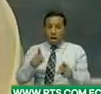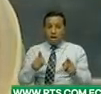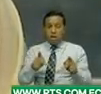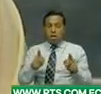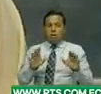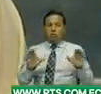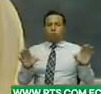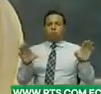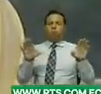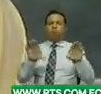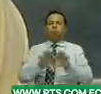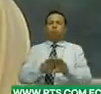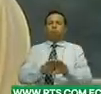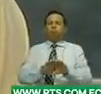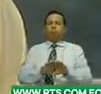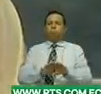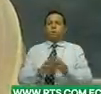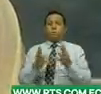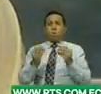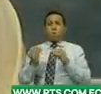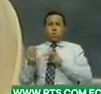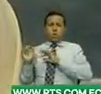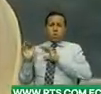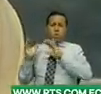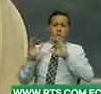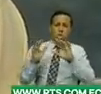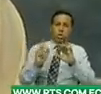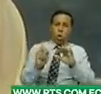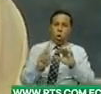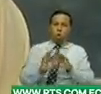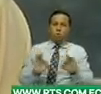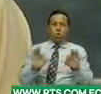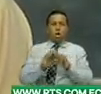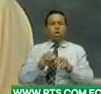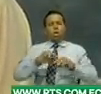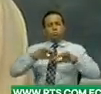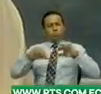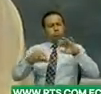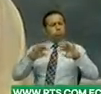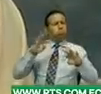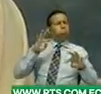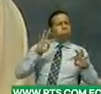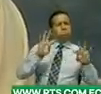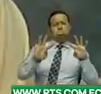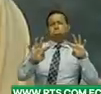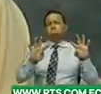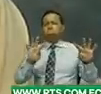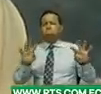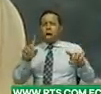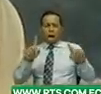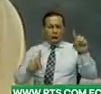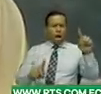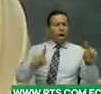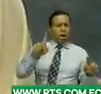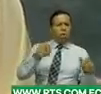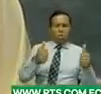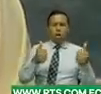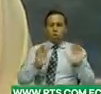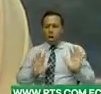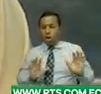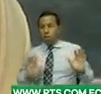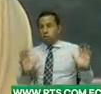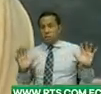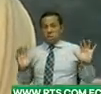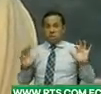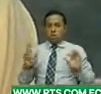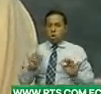esté totalmente establecido. Cuando ya estén llenas, pues lo que vamos a hacer es trabajar con todo el COE cantonal, cerrando